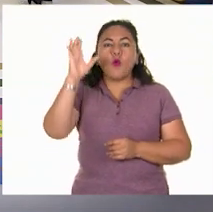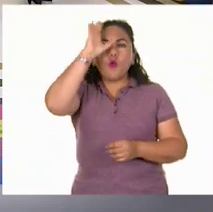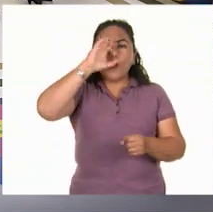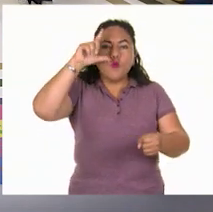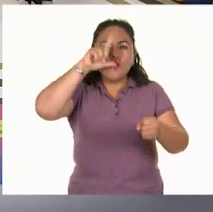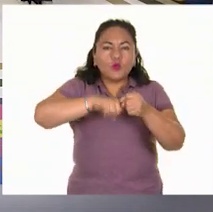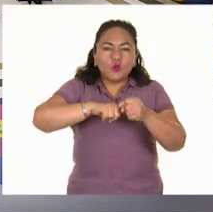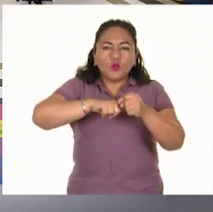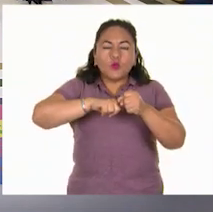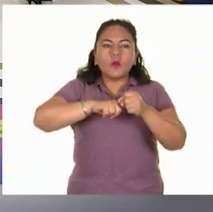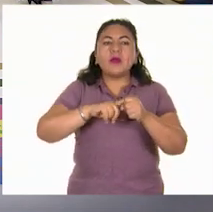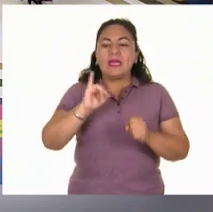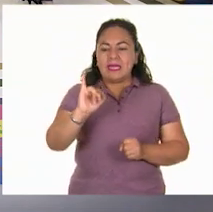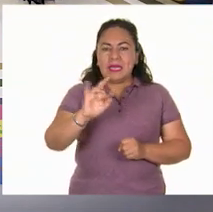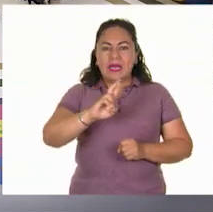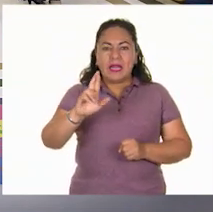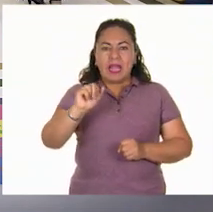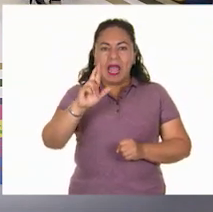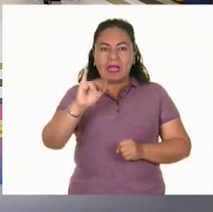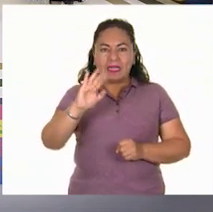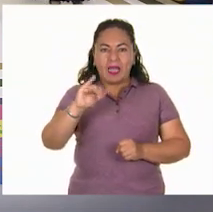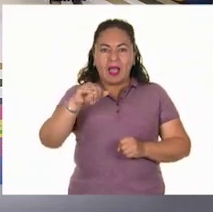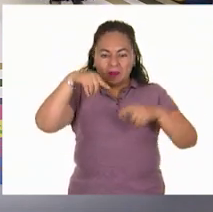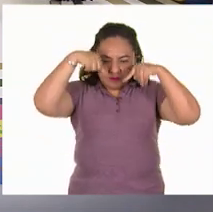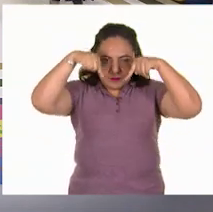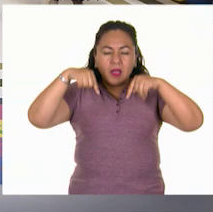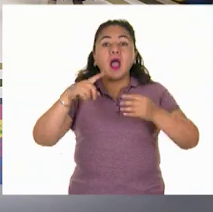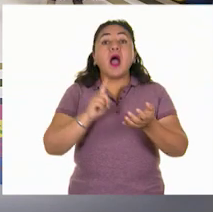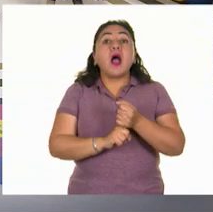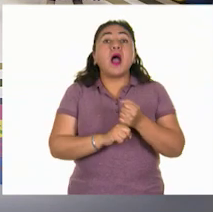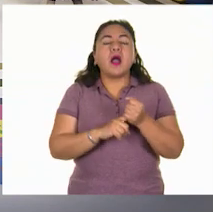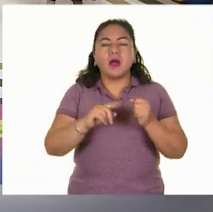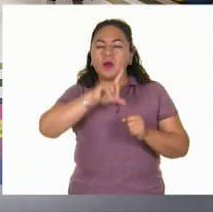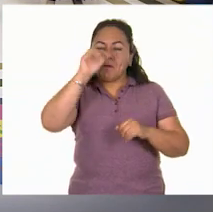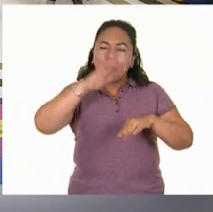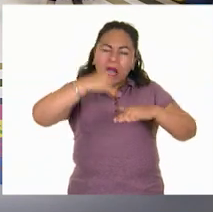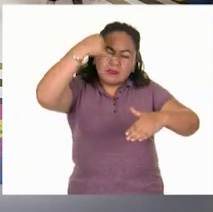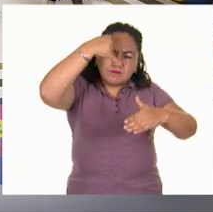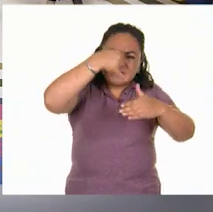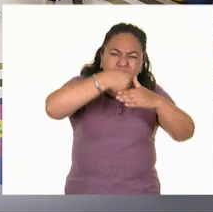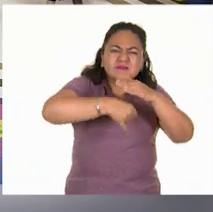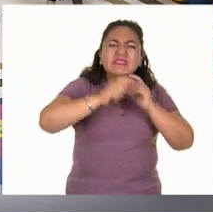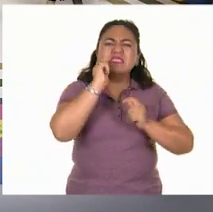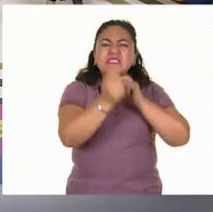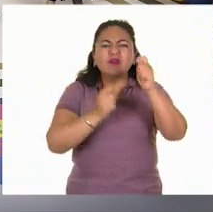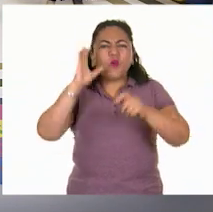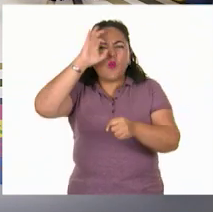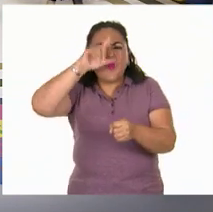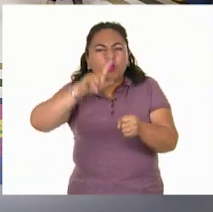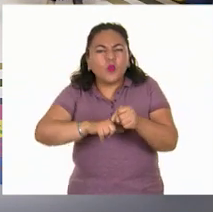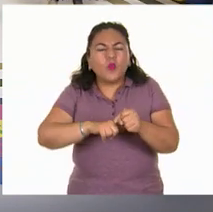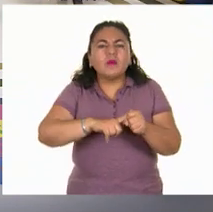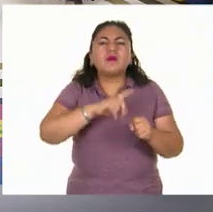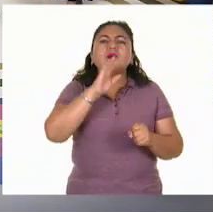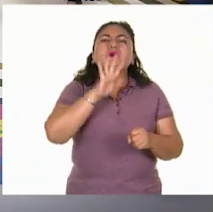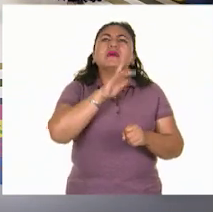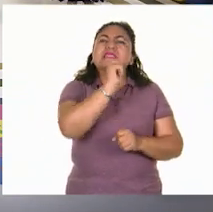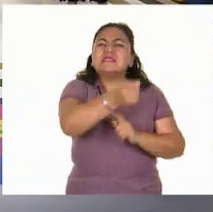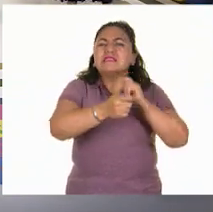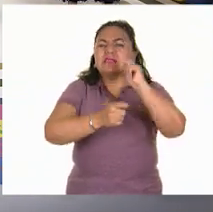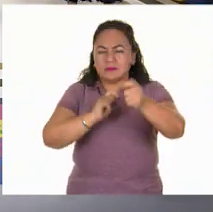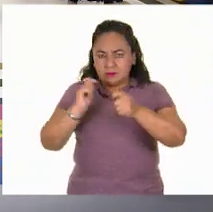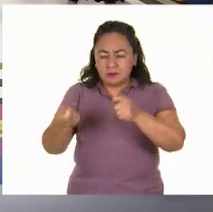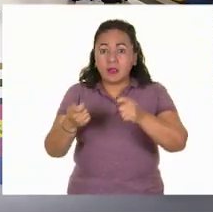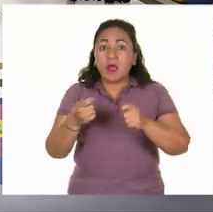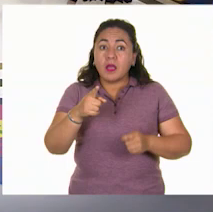cultura wixárika, que después vamos a ver un poquito más a profundidad cómo es su cultura y cuáles son sus significados. Pero, por